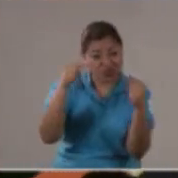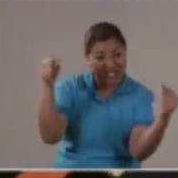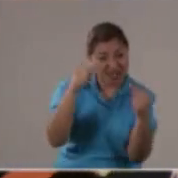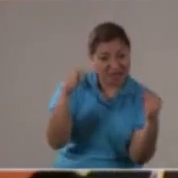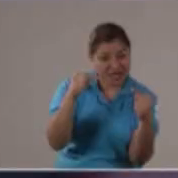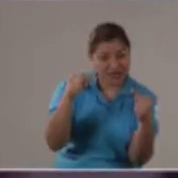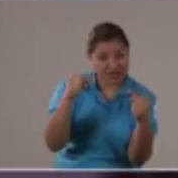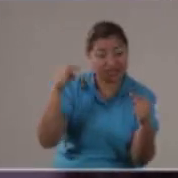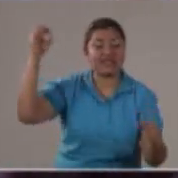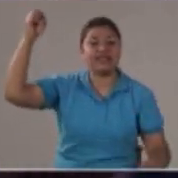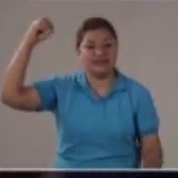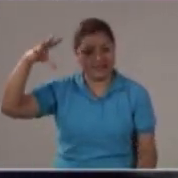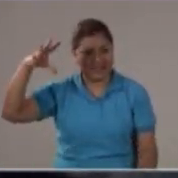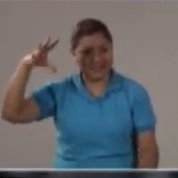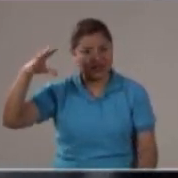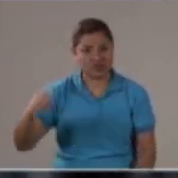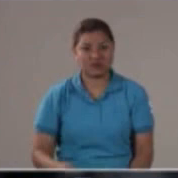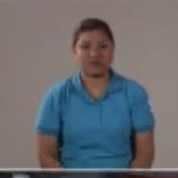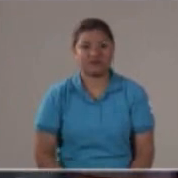y bendícelos.